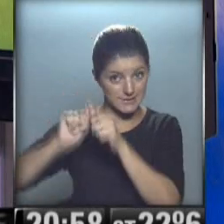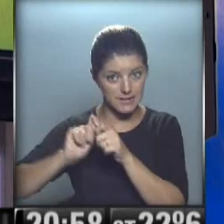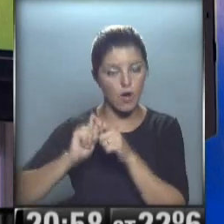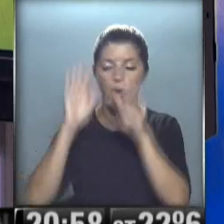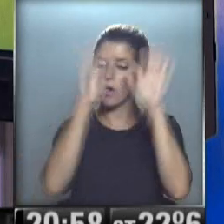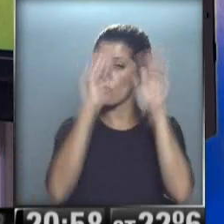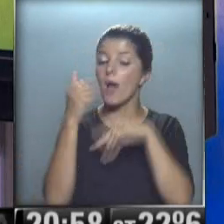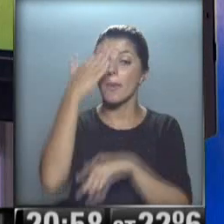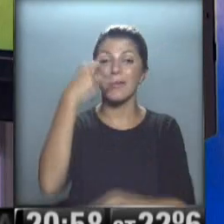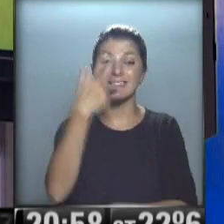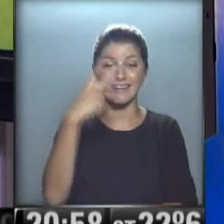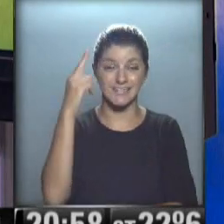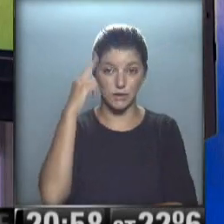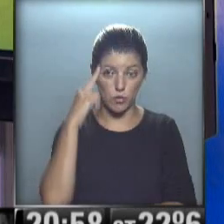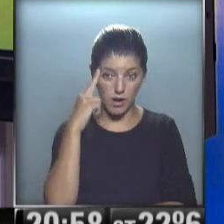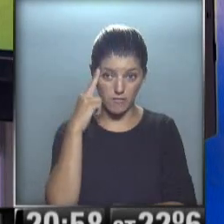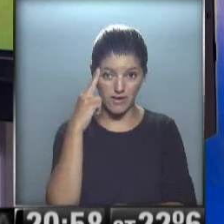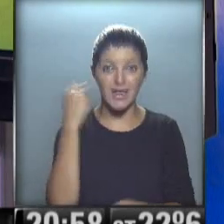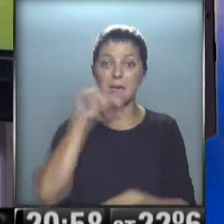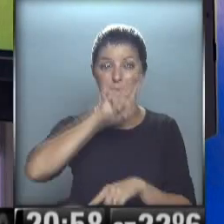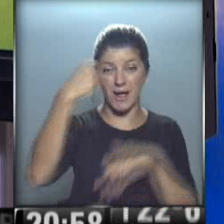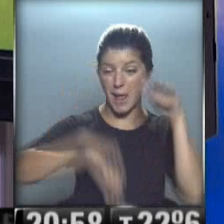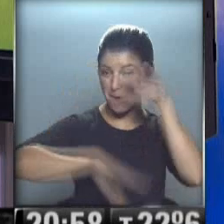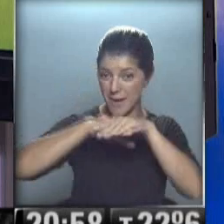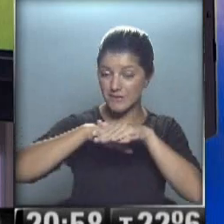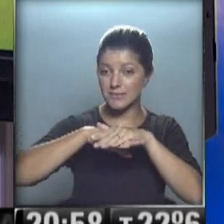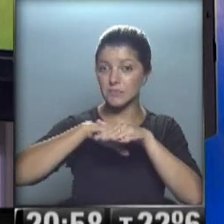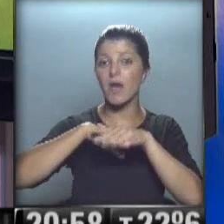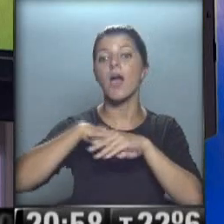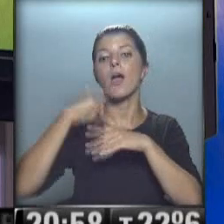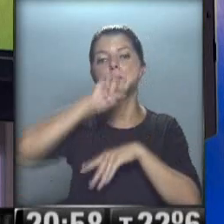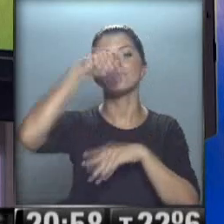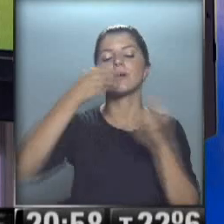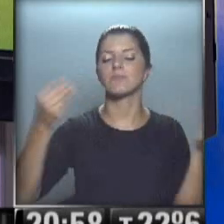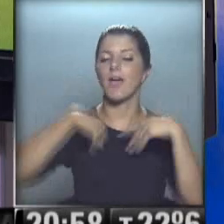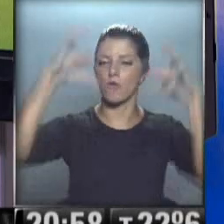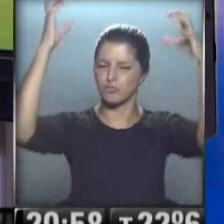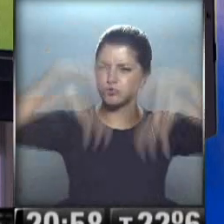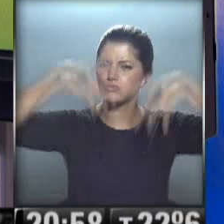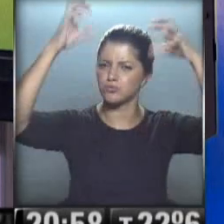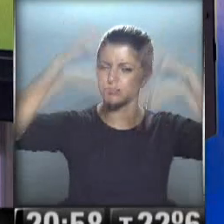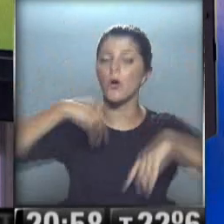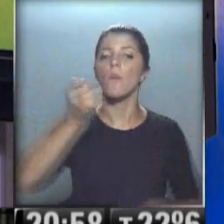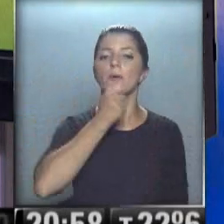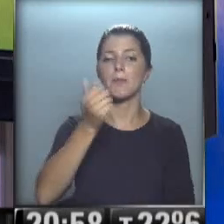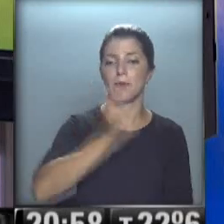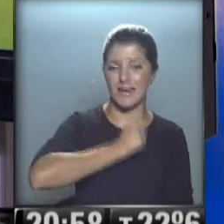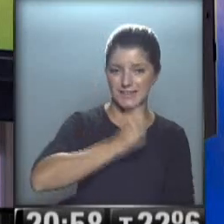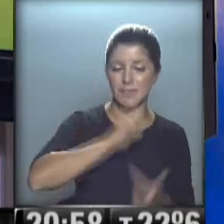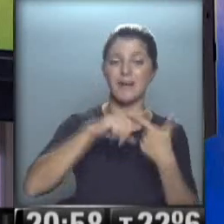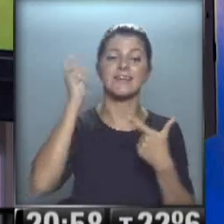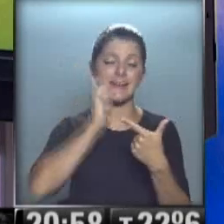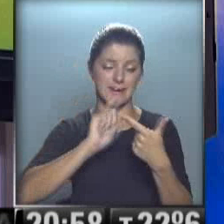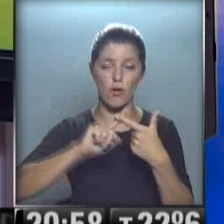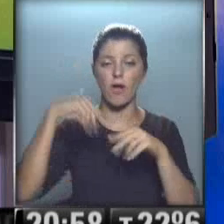de 39 grados que se espera para mañana de temperatura máxima, van a llegar las lluvias y tormentas. Catamarca, La Rioja empieza a